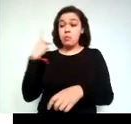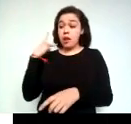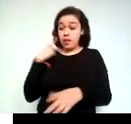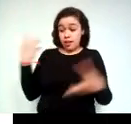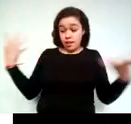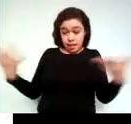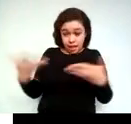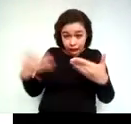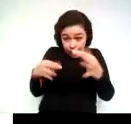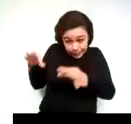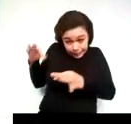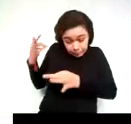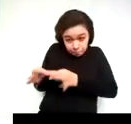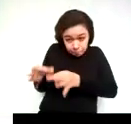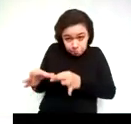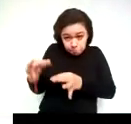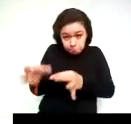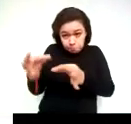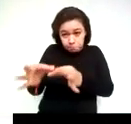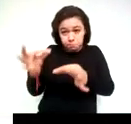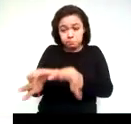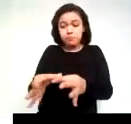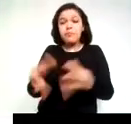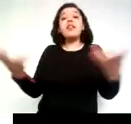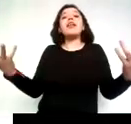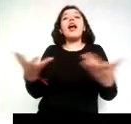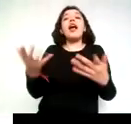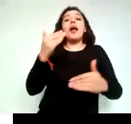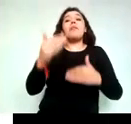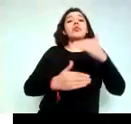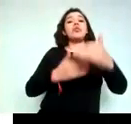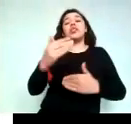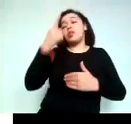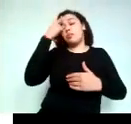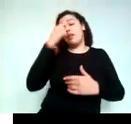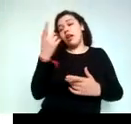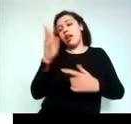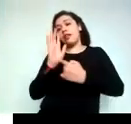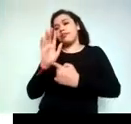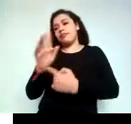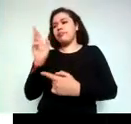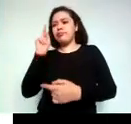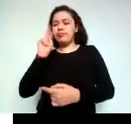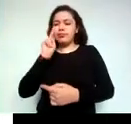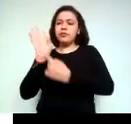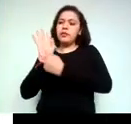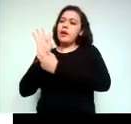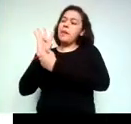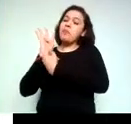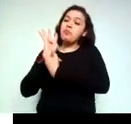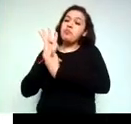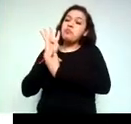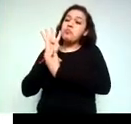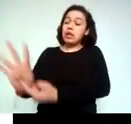de acuerdo a lo que está establecido y que tenga procesos y procedimientos que demuestren que realmente